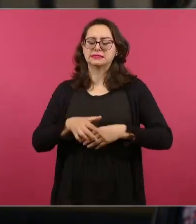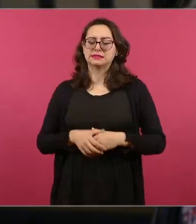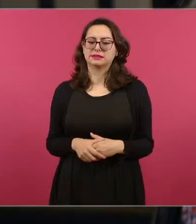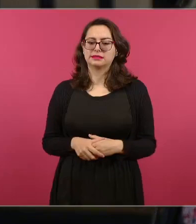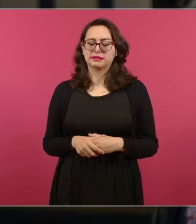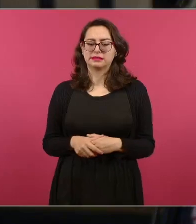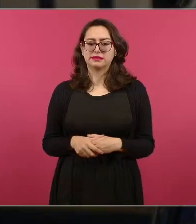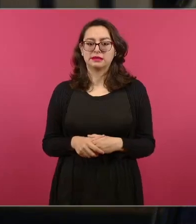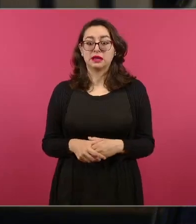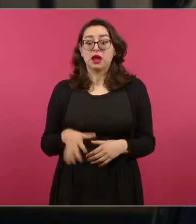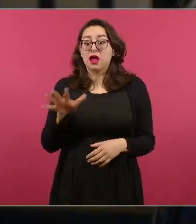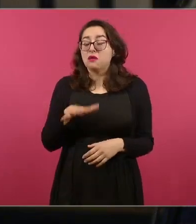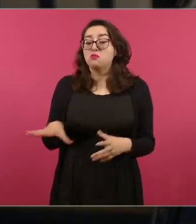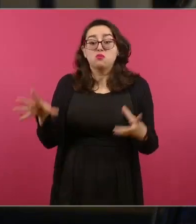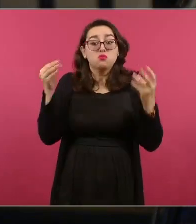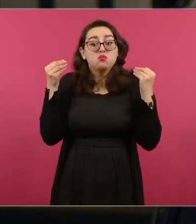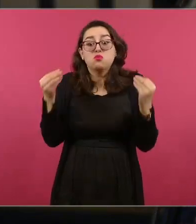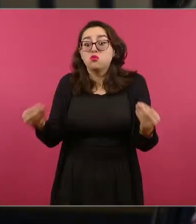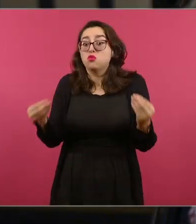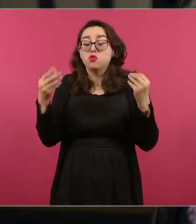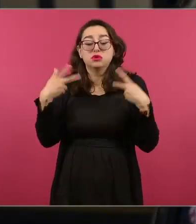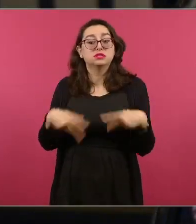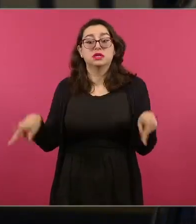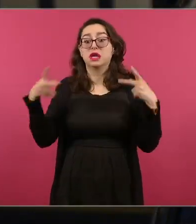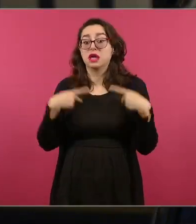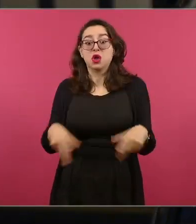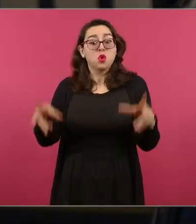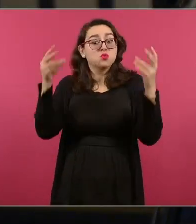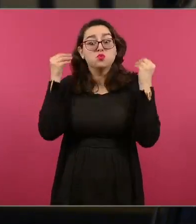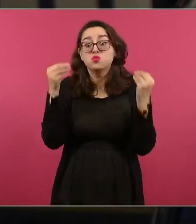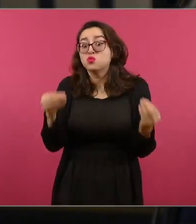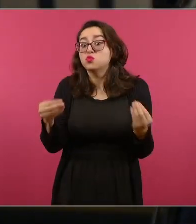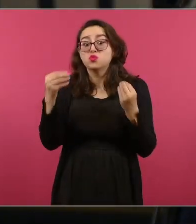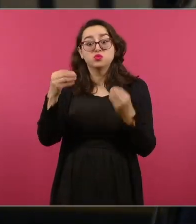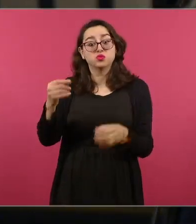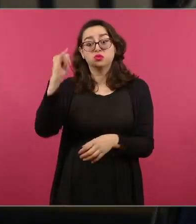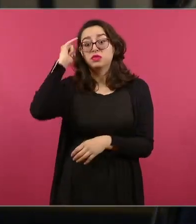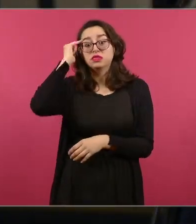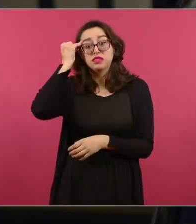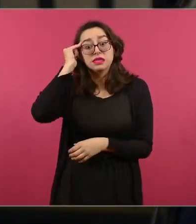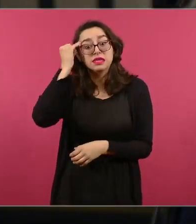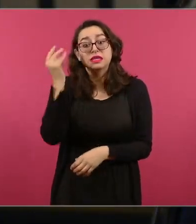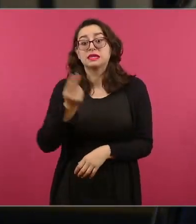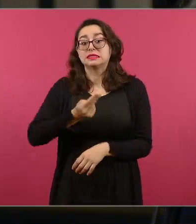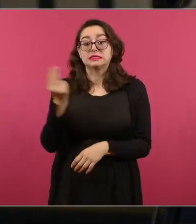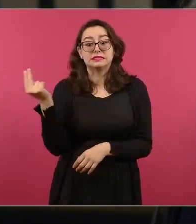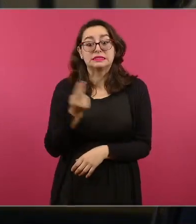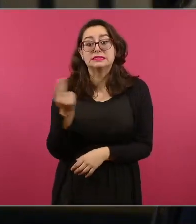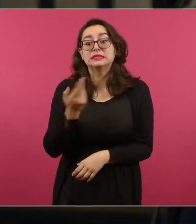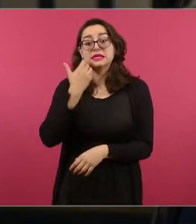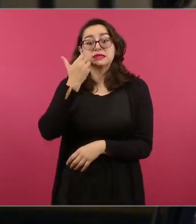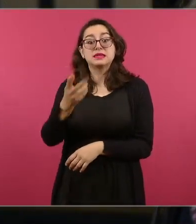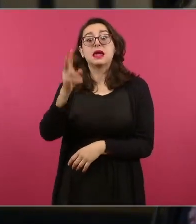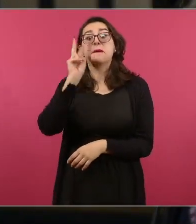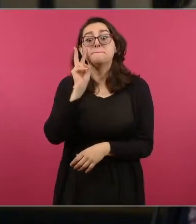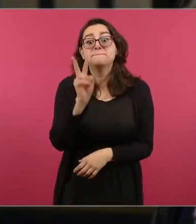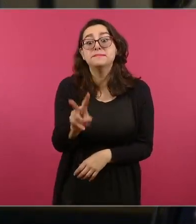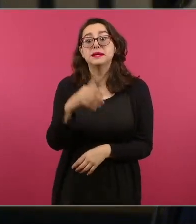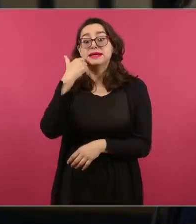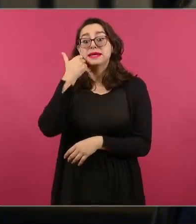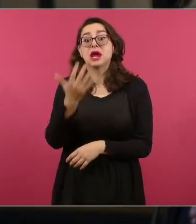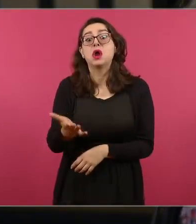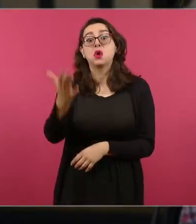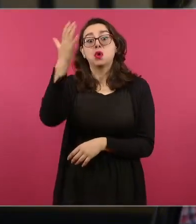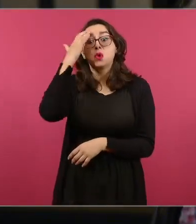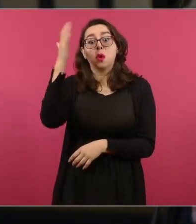y tiene mucha gente, mucho indígena, mucha gente por allá que lo necesitan y que lo quieren ver y lo quieren conocer. Que